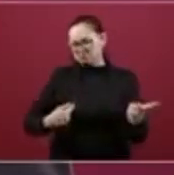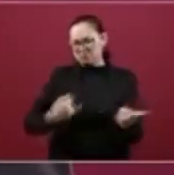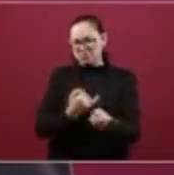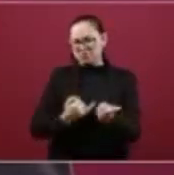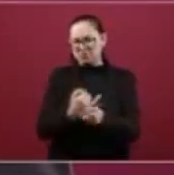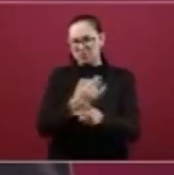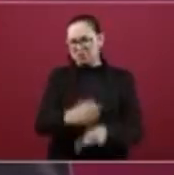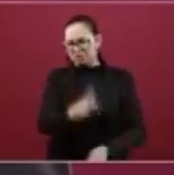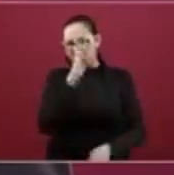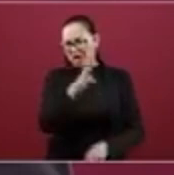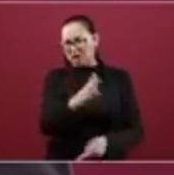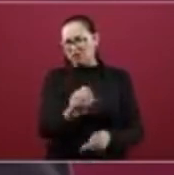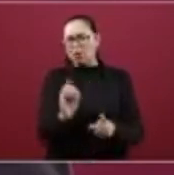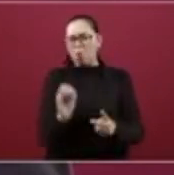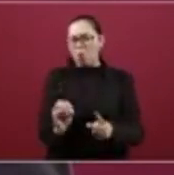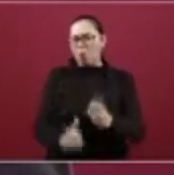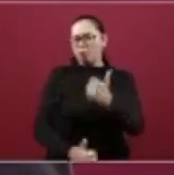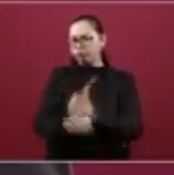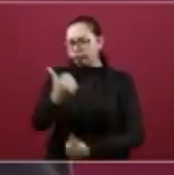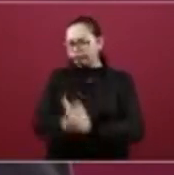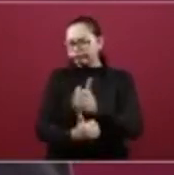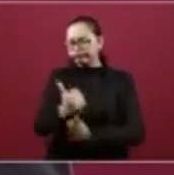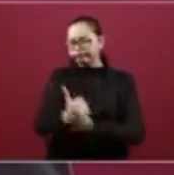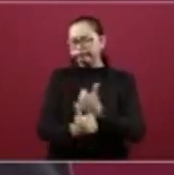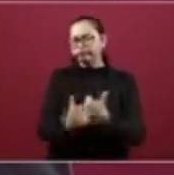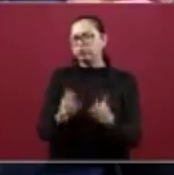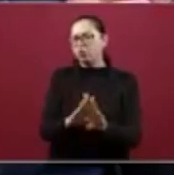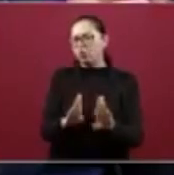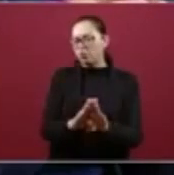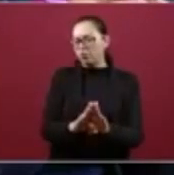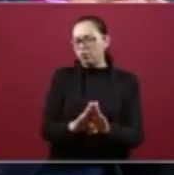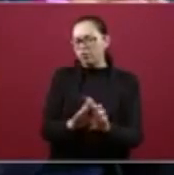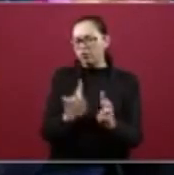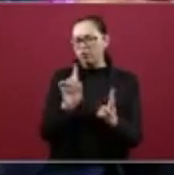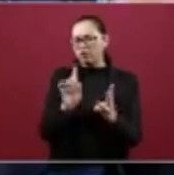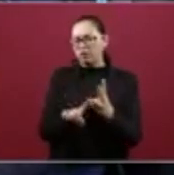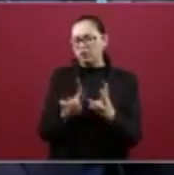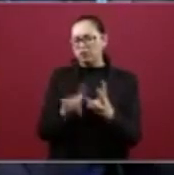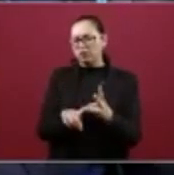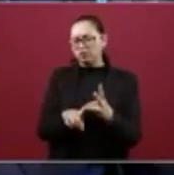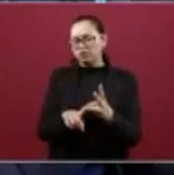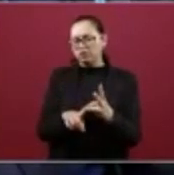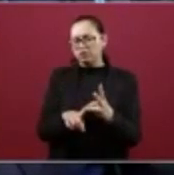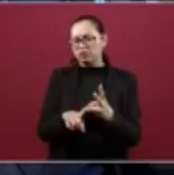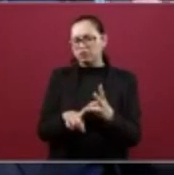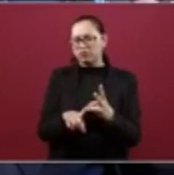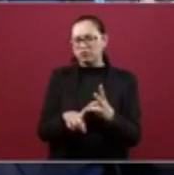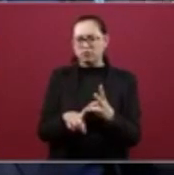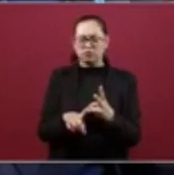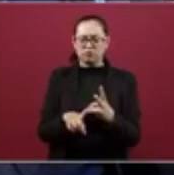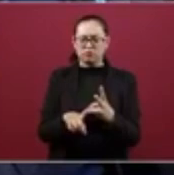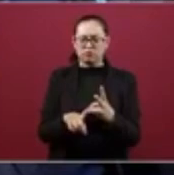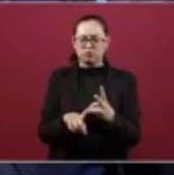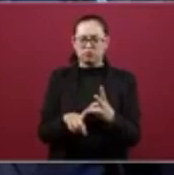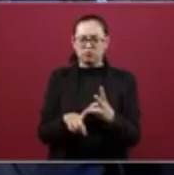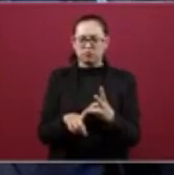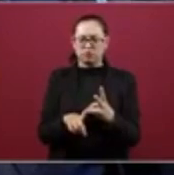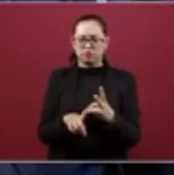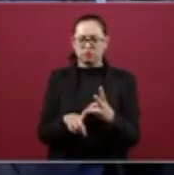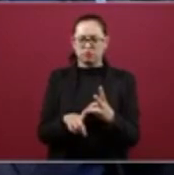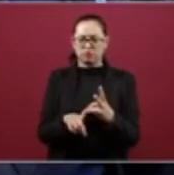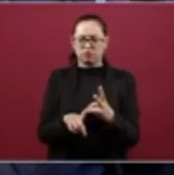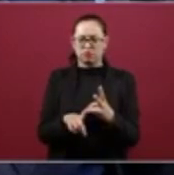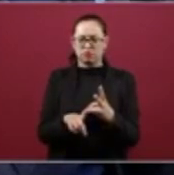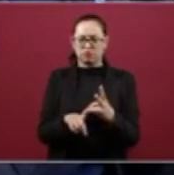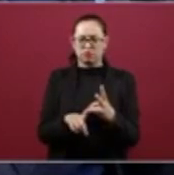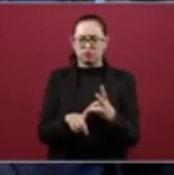o por licitación? Y también preguntarles por qué se tomó la decisión de